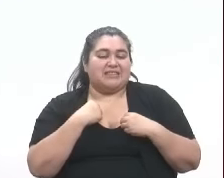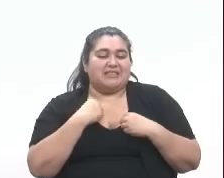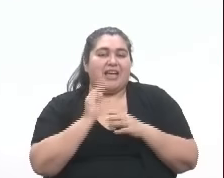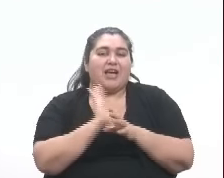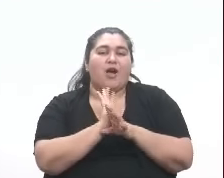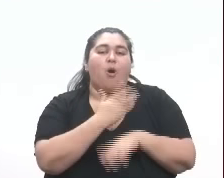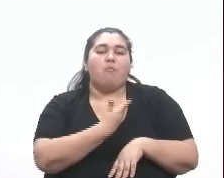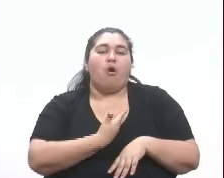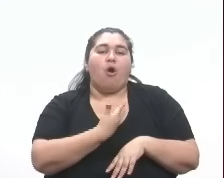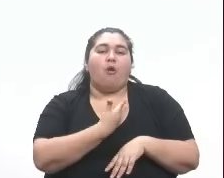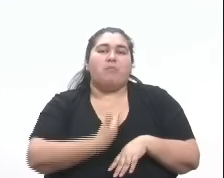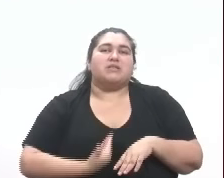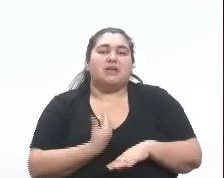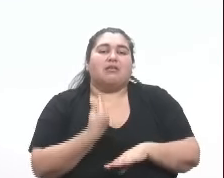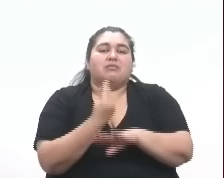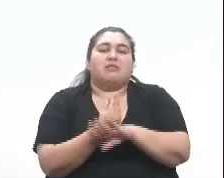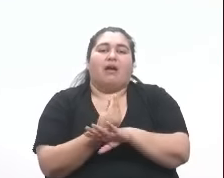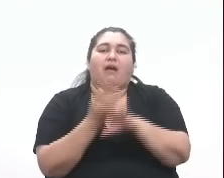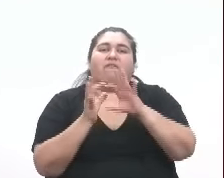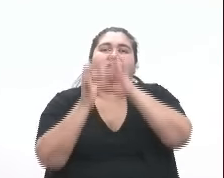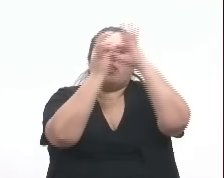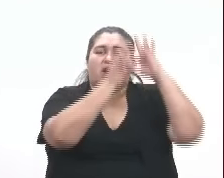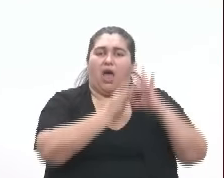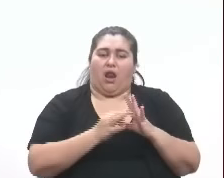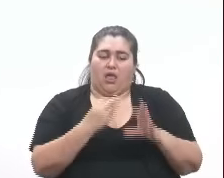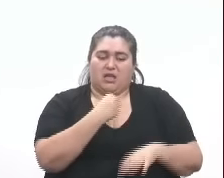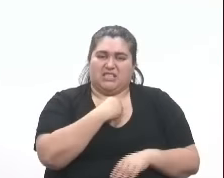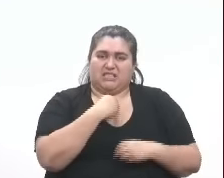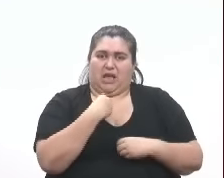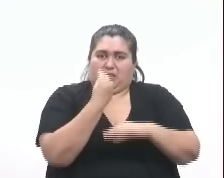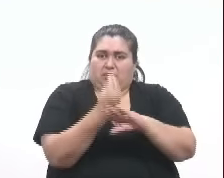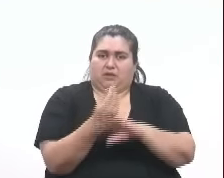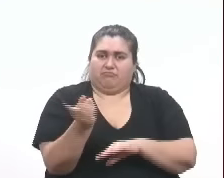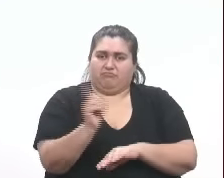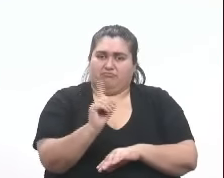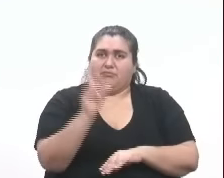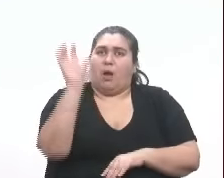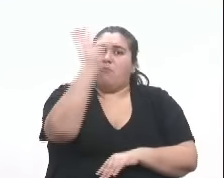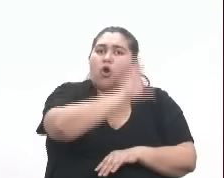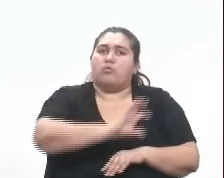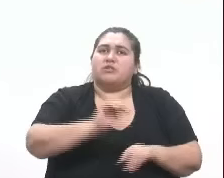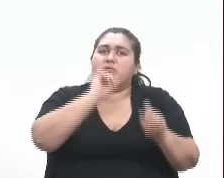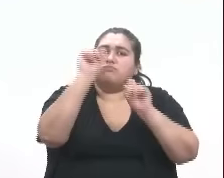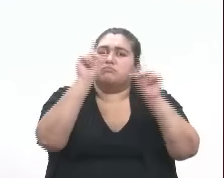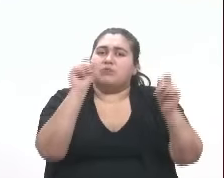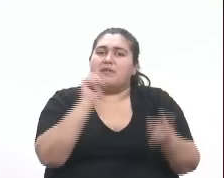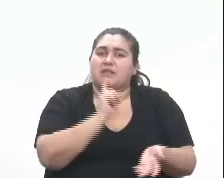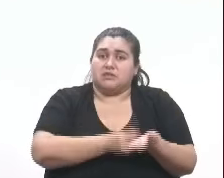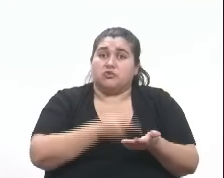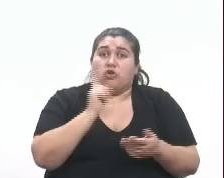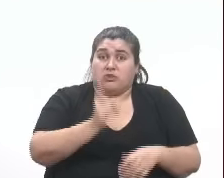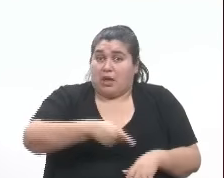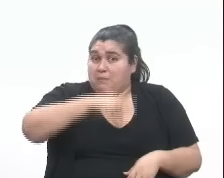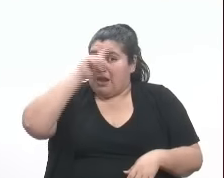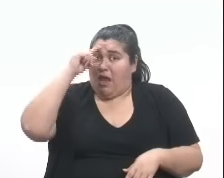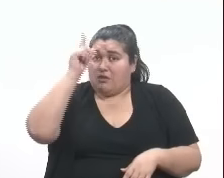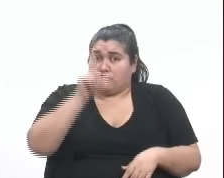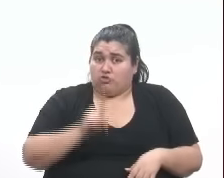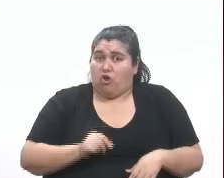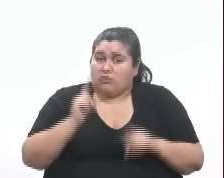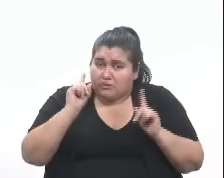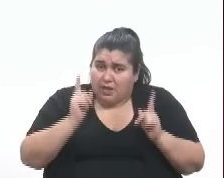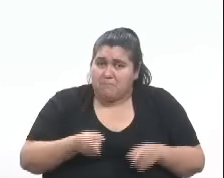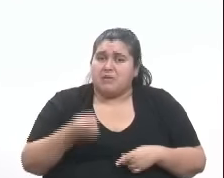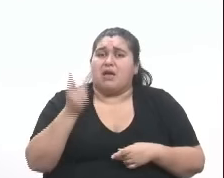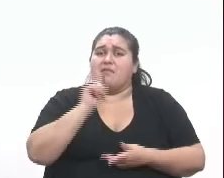federal donde las provincias tienen su jurisdicción y competencia y la nación también. Y entonces,